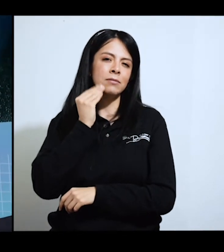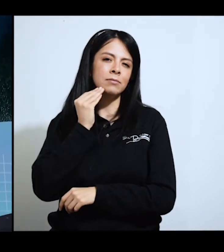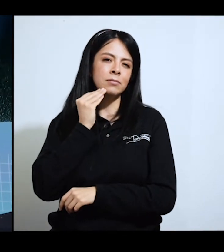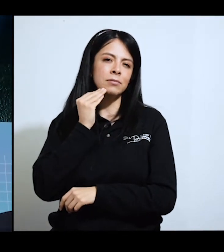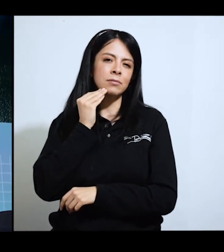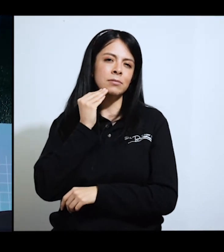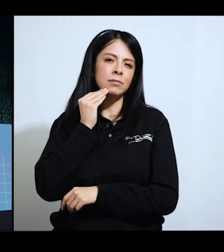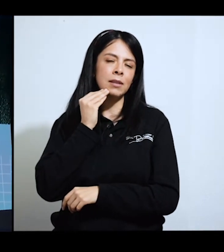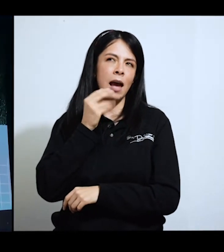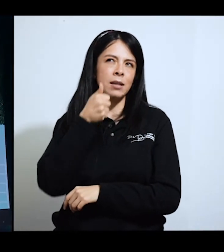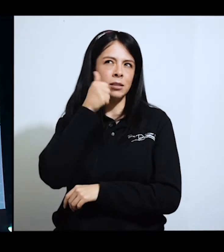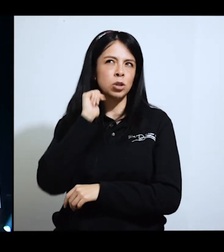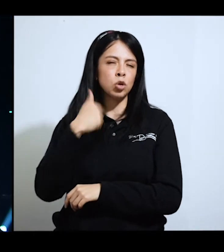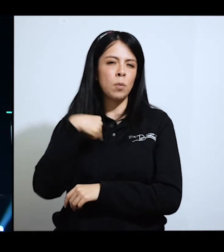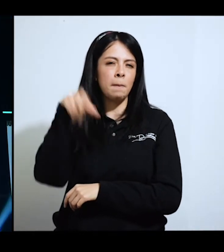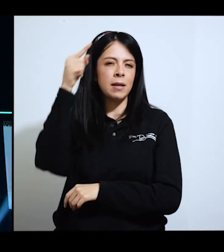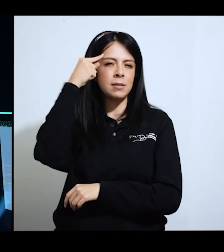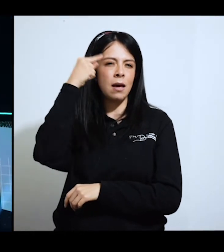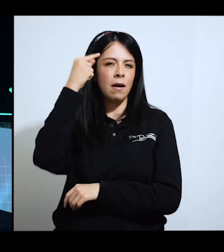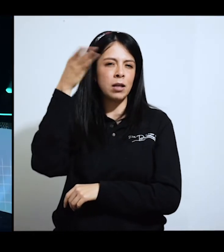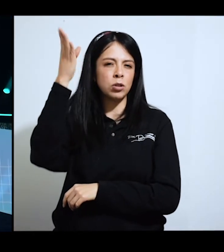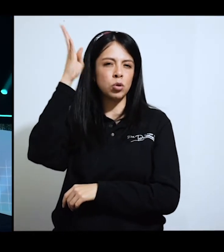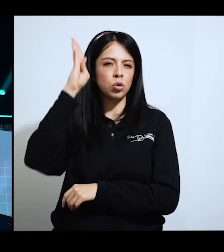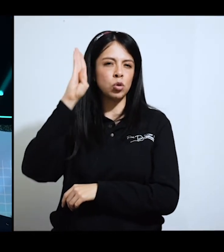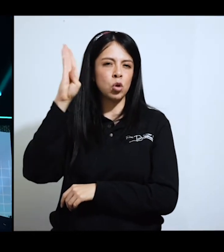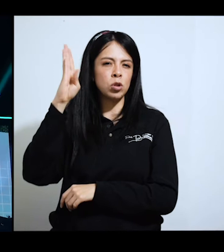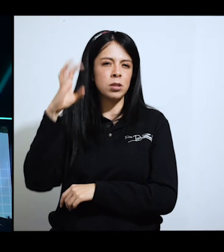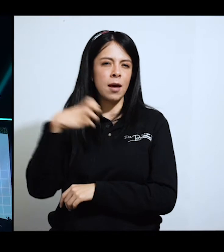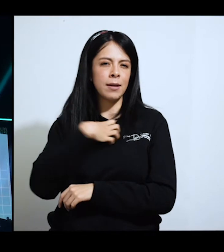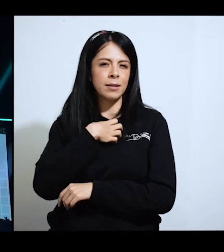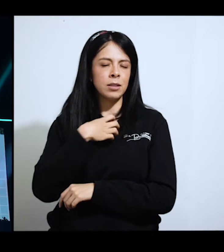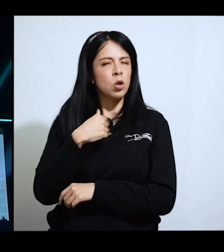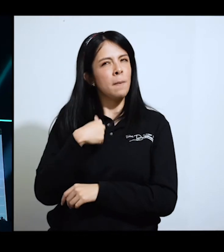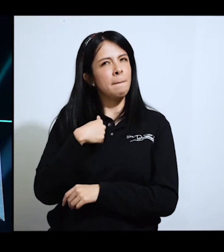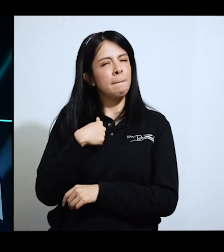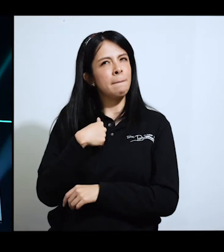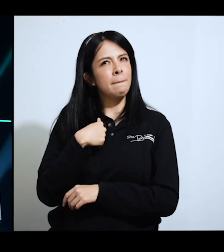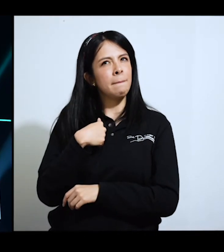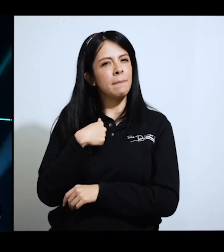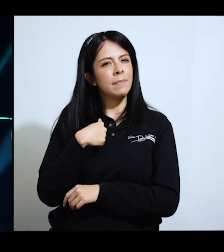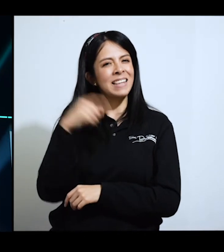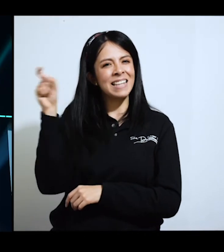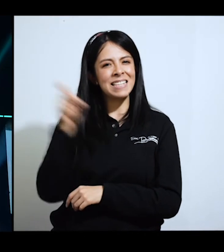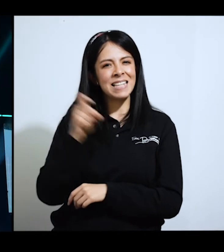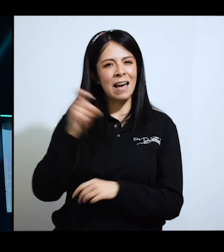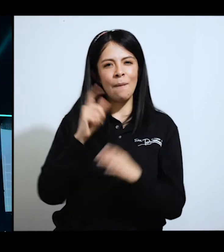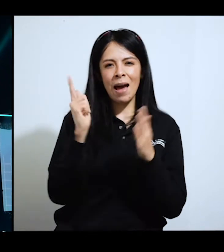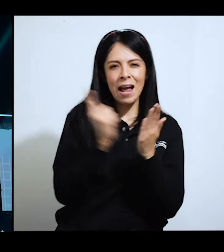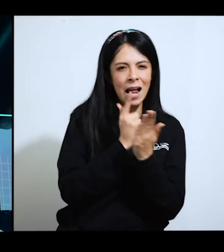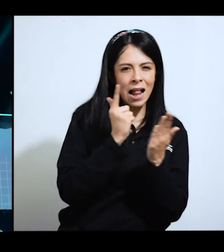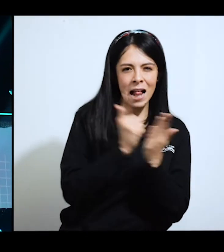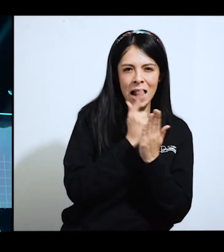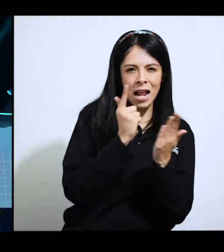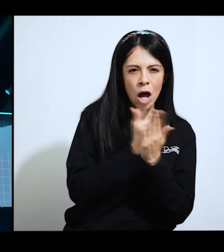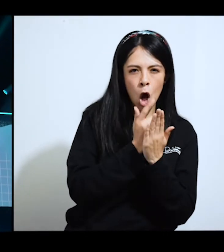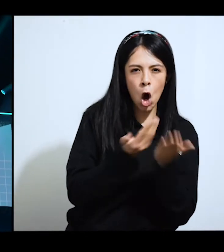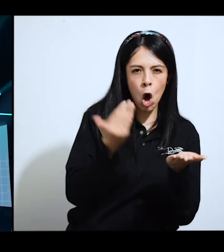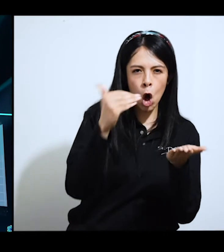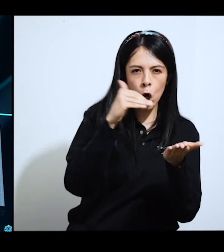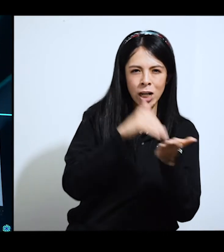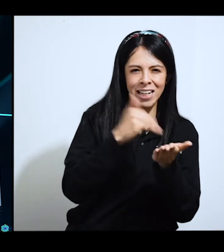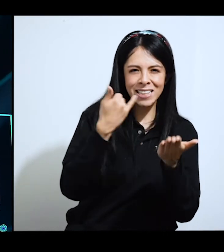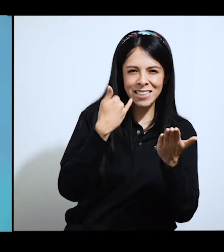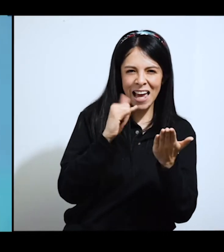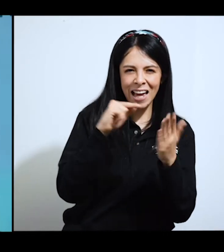anterior, el Señor me inquietó una vez más a leer libros que había leído acerca